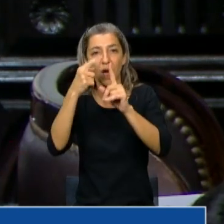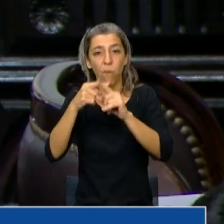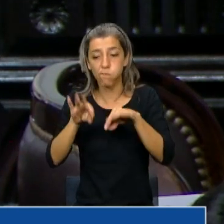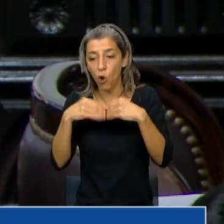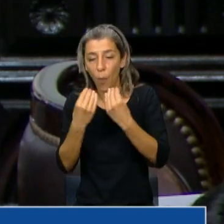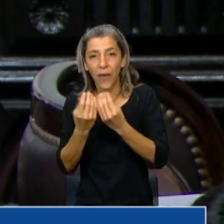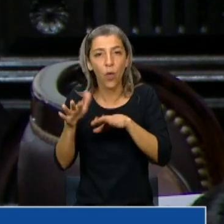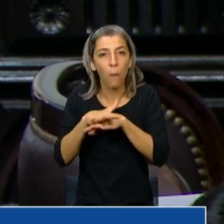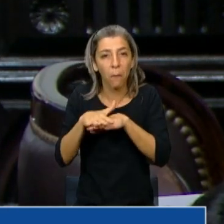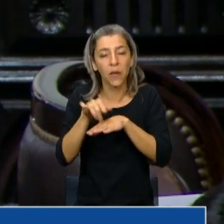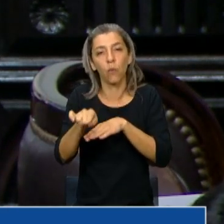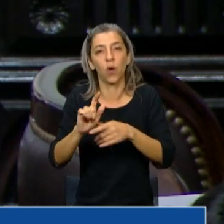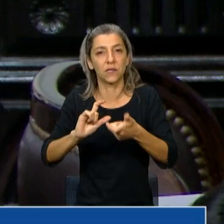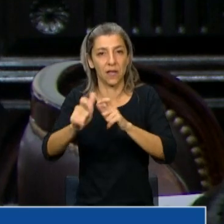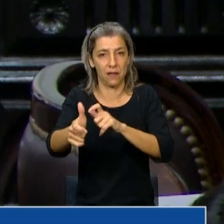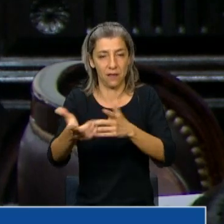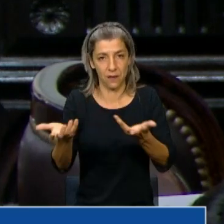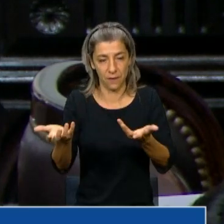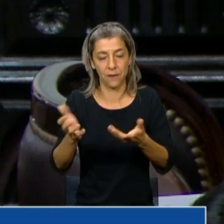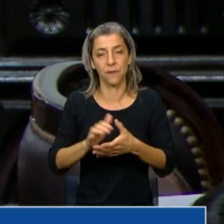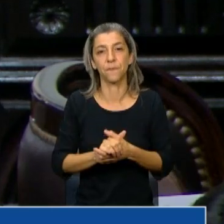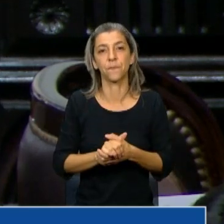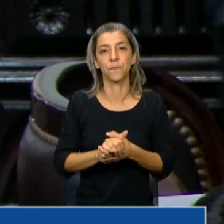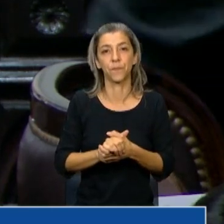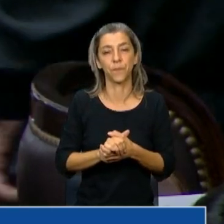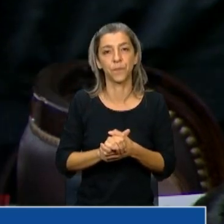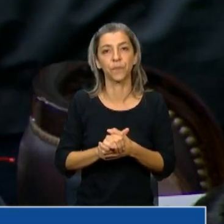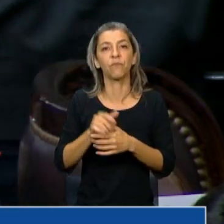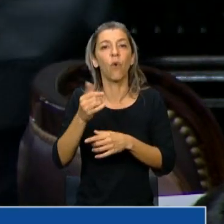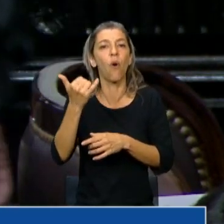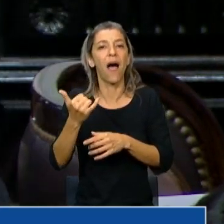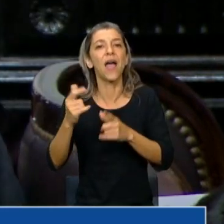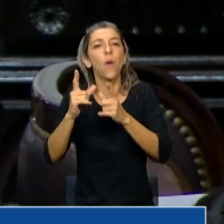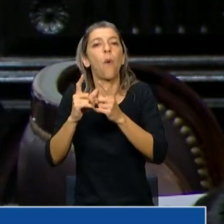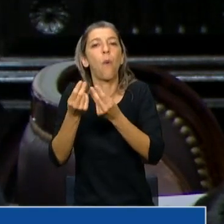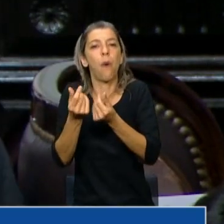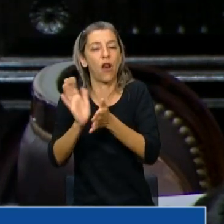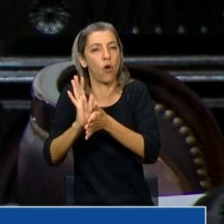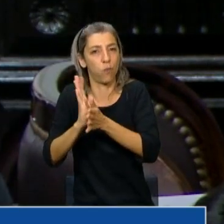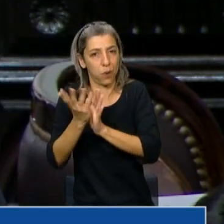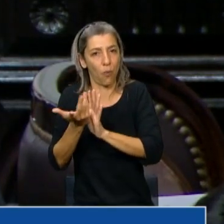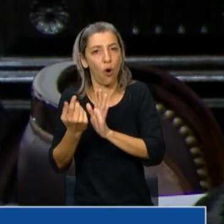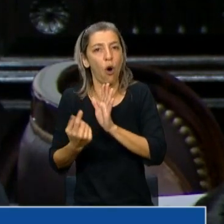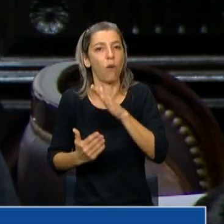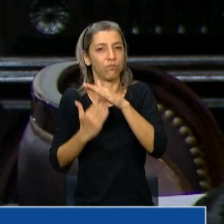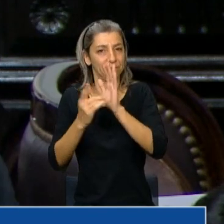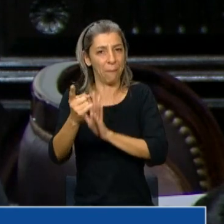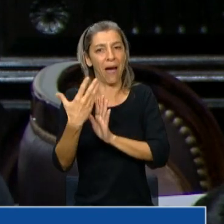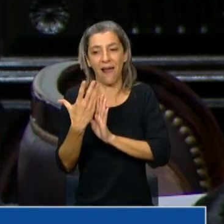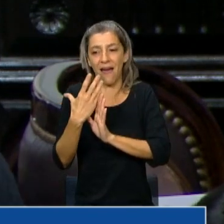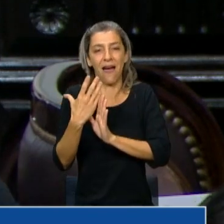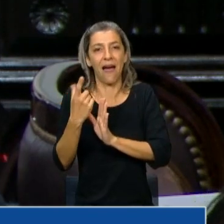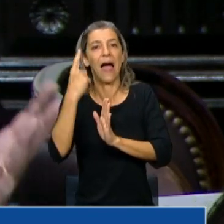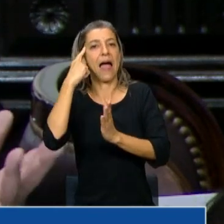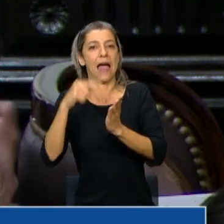salarial y básicamente el coeficiente de estabilización de referencia. Estipula que en cualquiera, cual sea el menor,